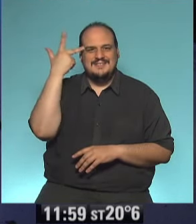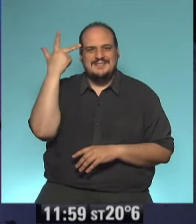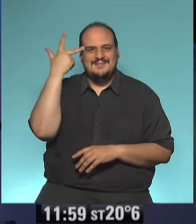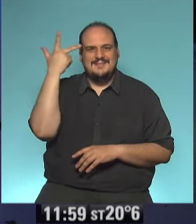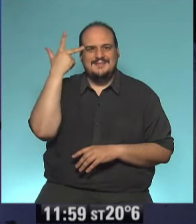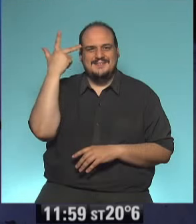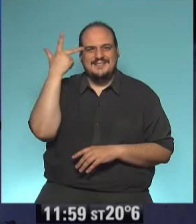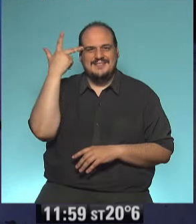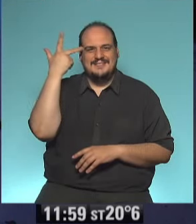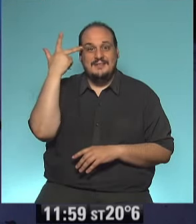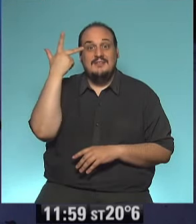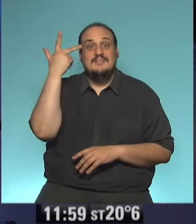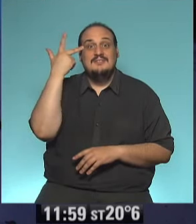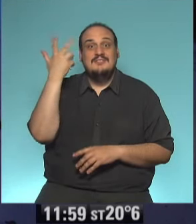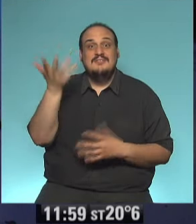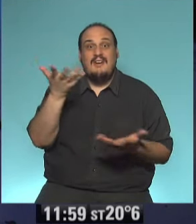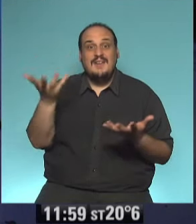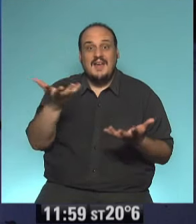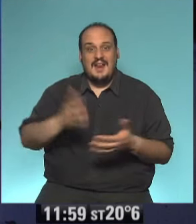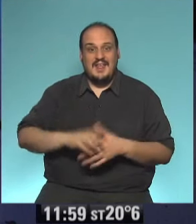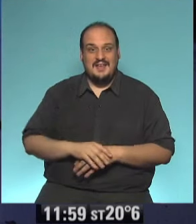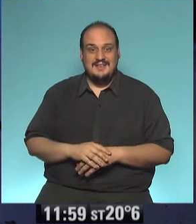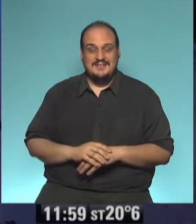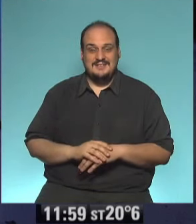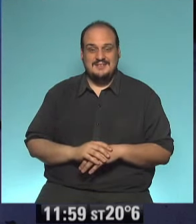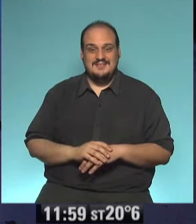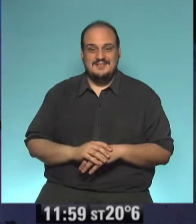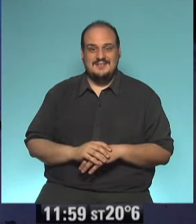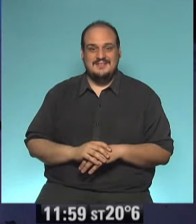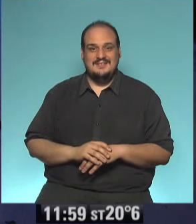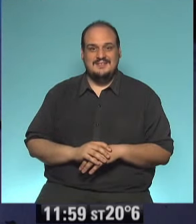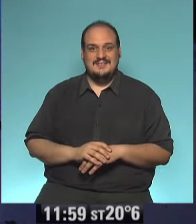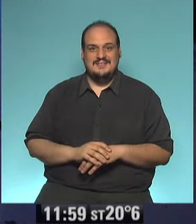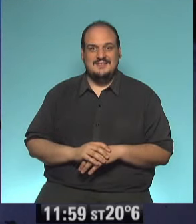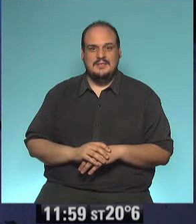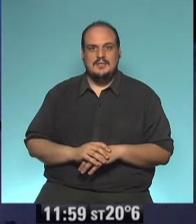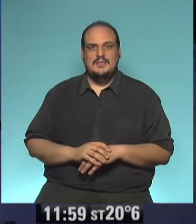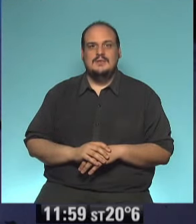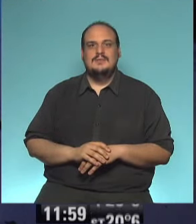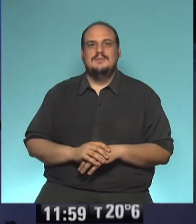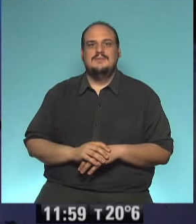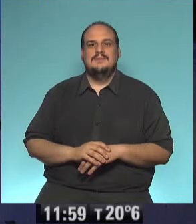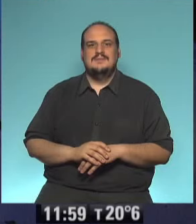18, 18, 18. A ver qué sale en el 18. Vamos, vamos. Que habíamos puesto